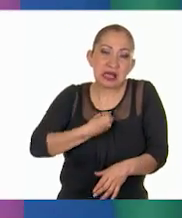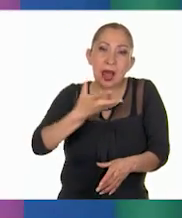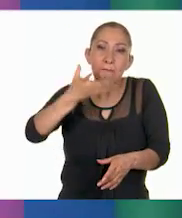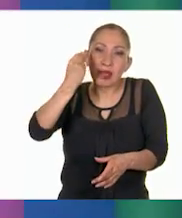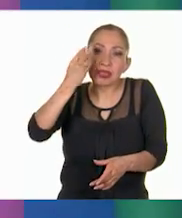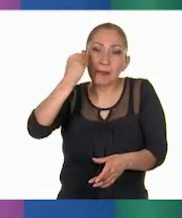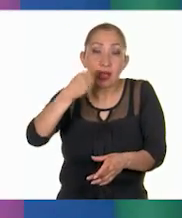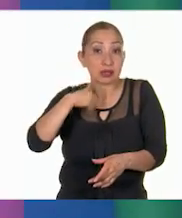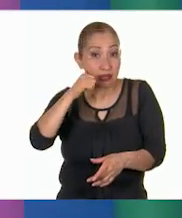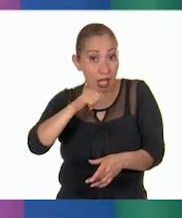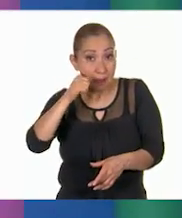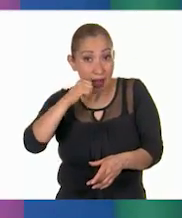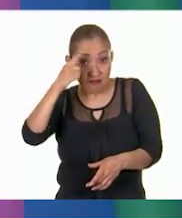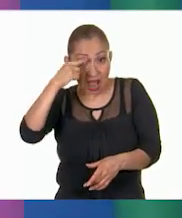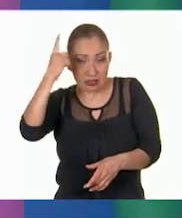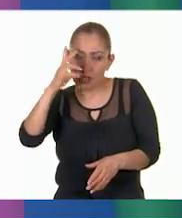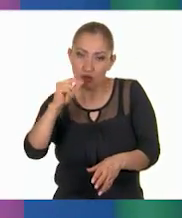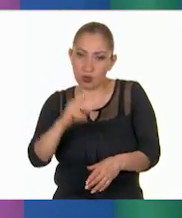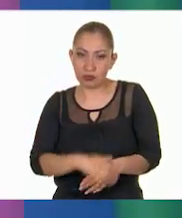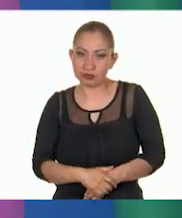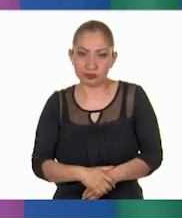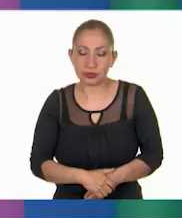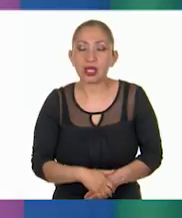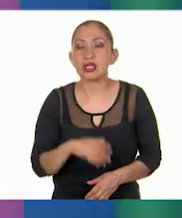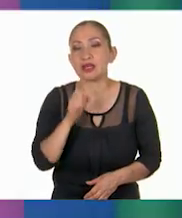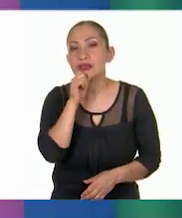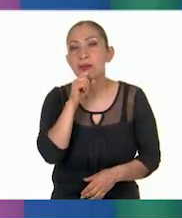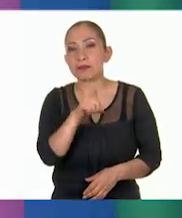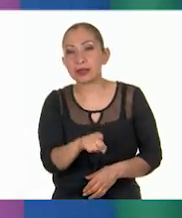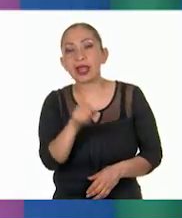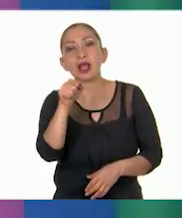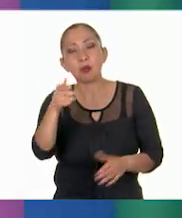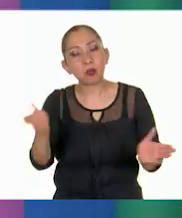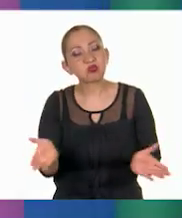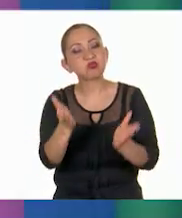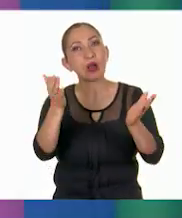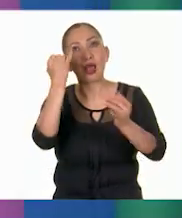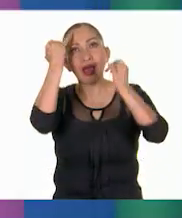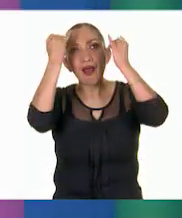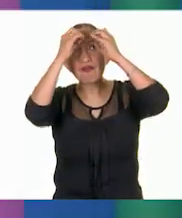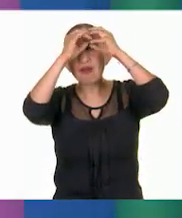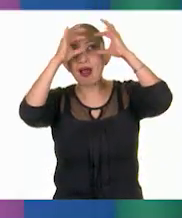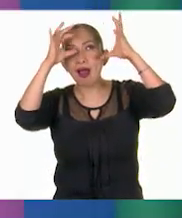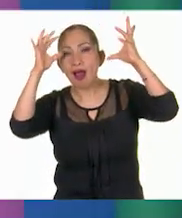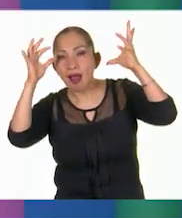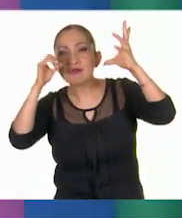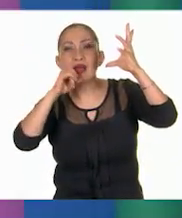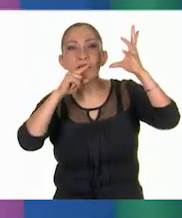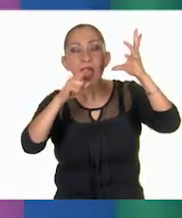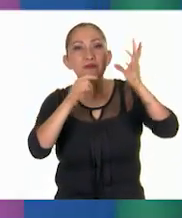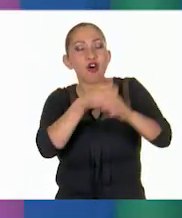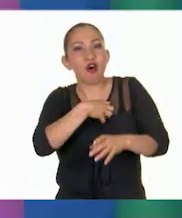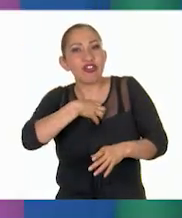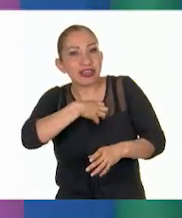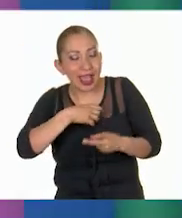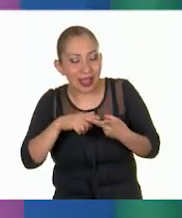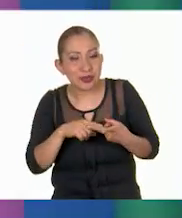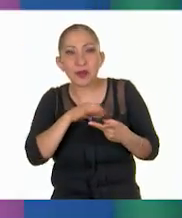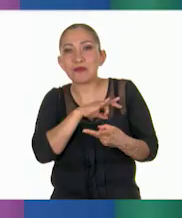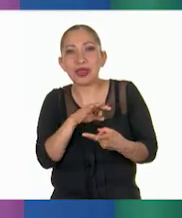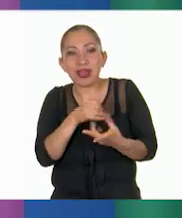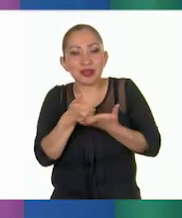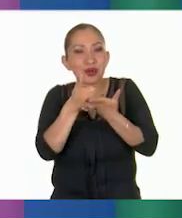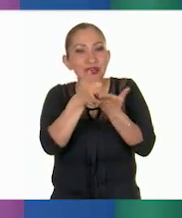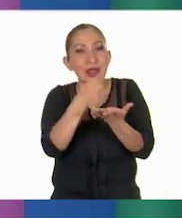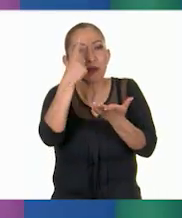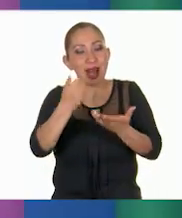cual no siempre es sencillo. Y por si fuera poco, estimula nuestra creatividad y nos pone muy alegres y puede